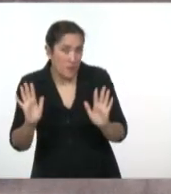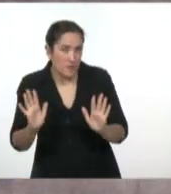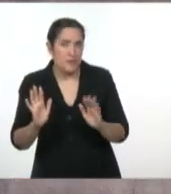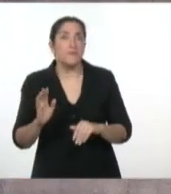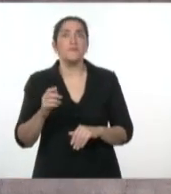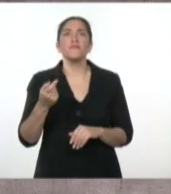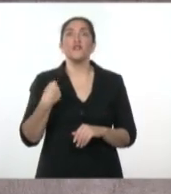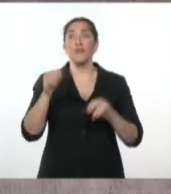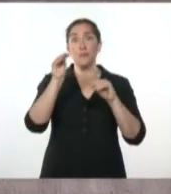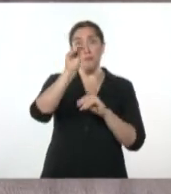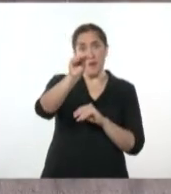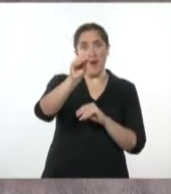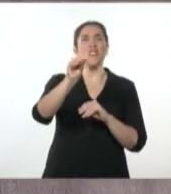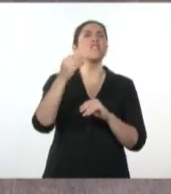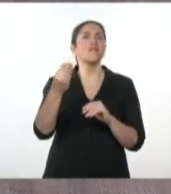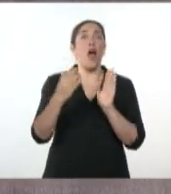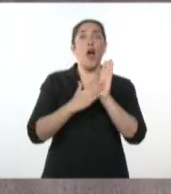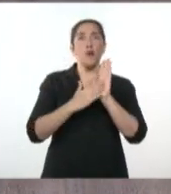interés.